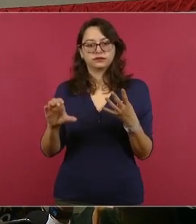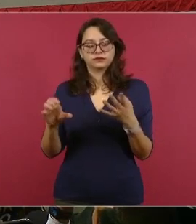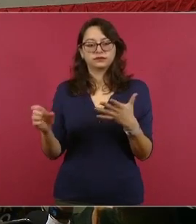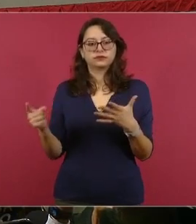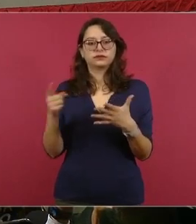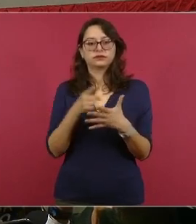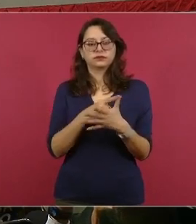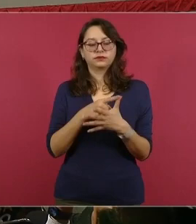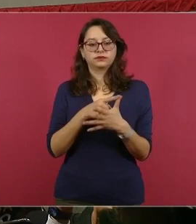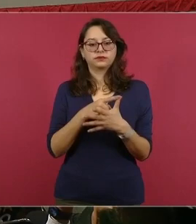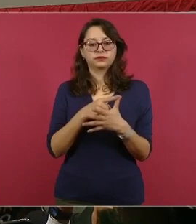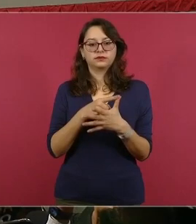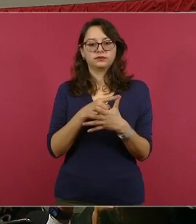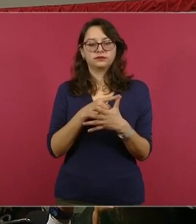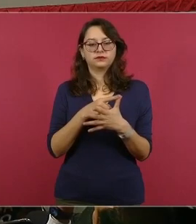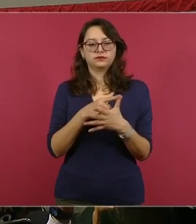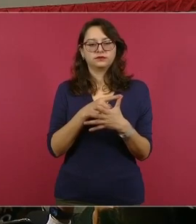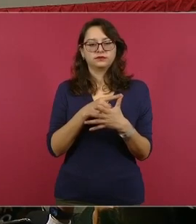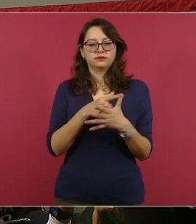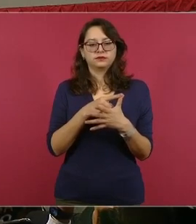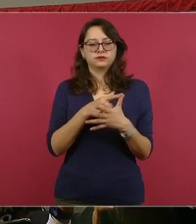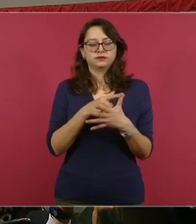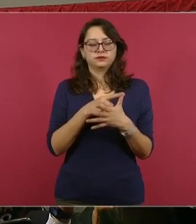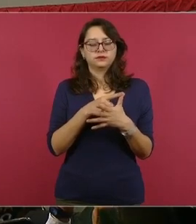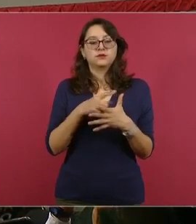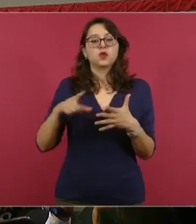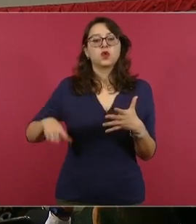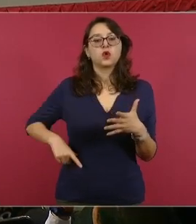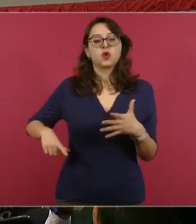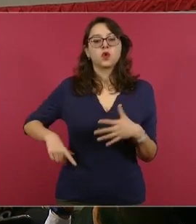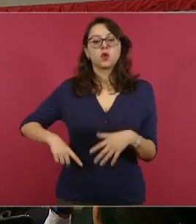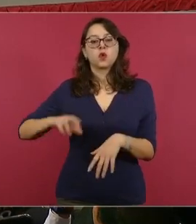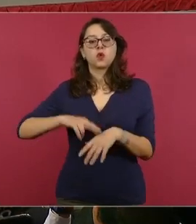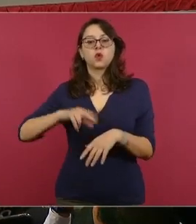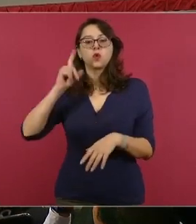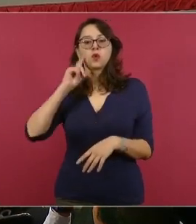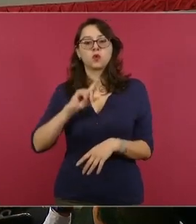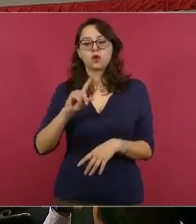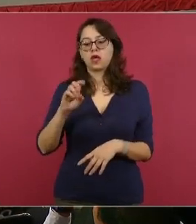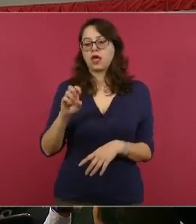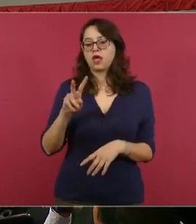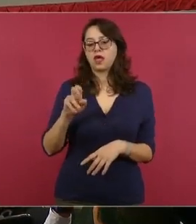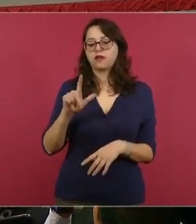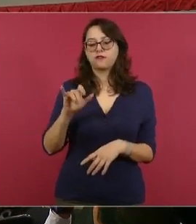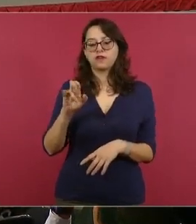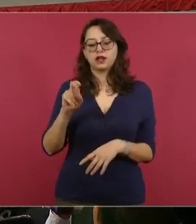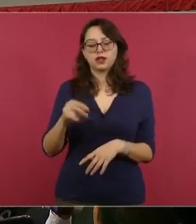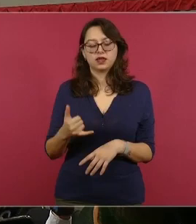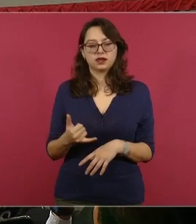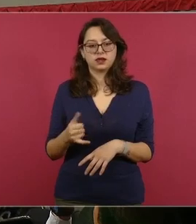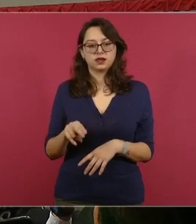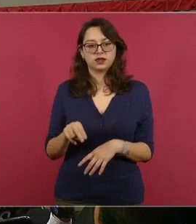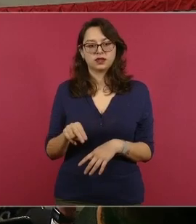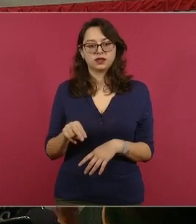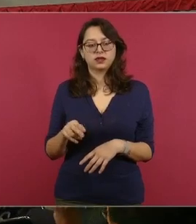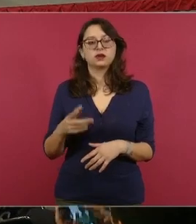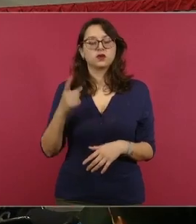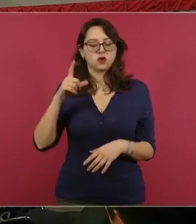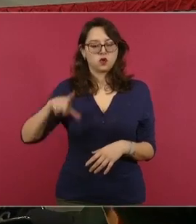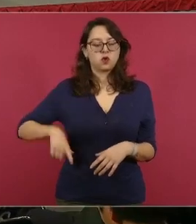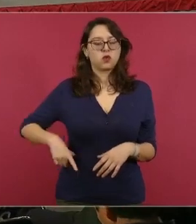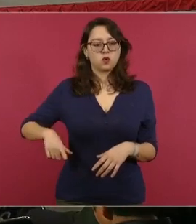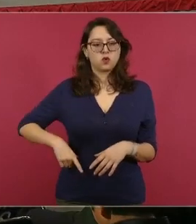y desde luego está con nosotros la gobernadora Evelyn Salgado, la gobernadora de